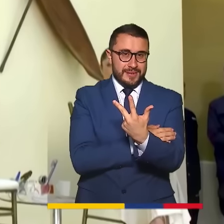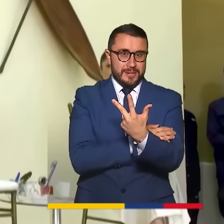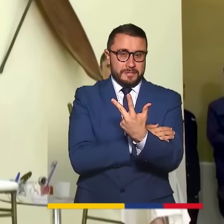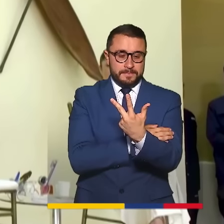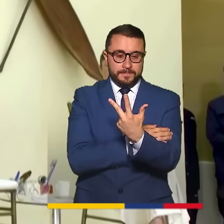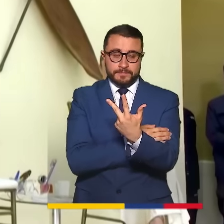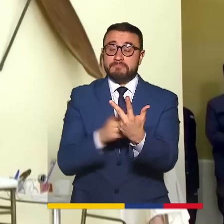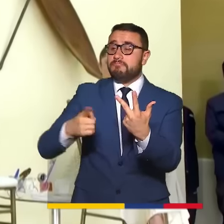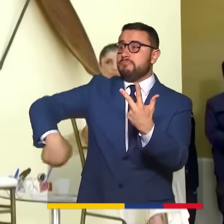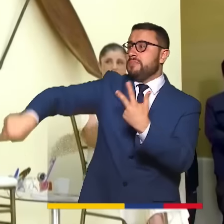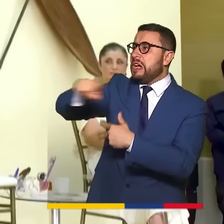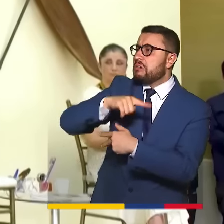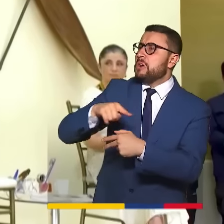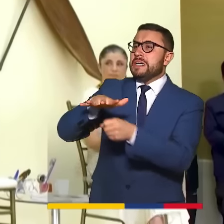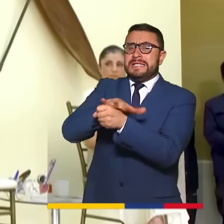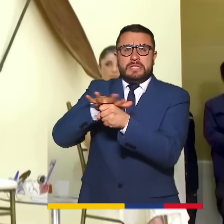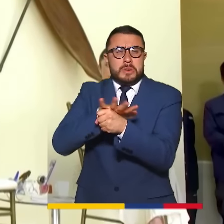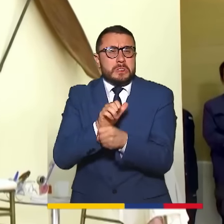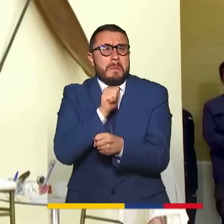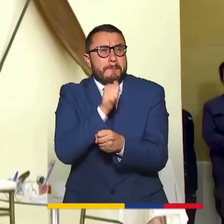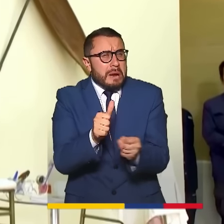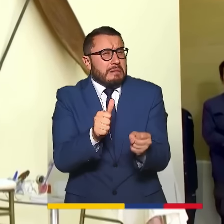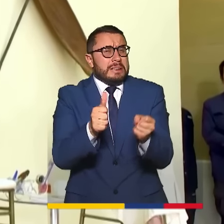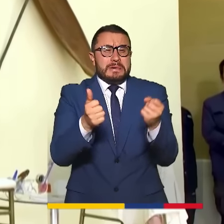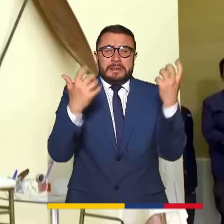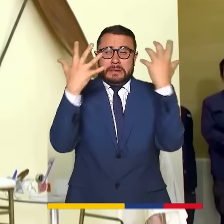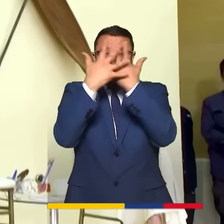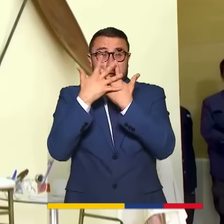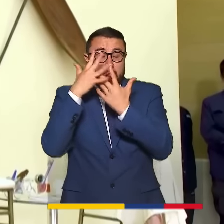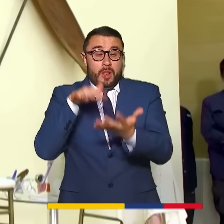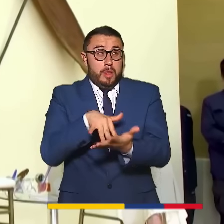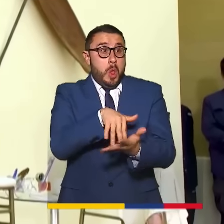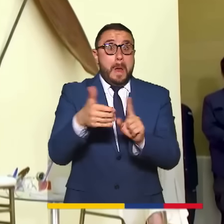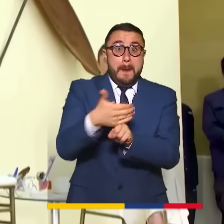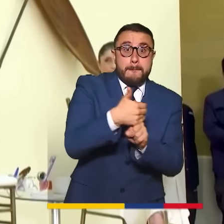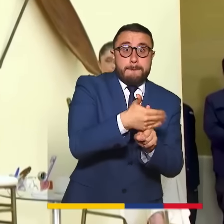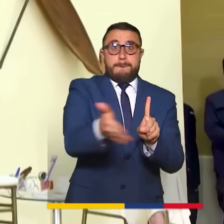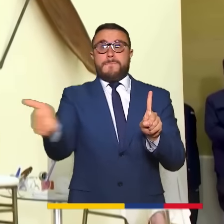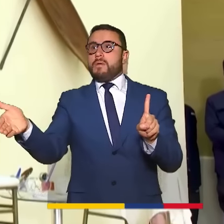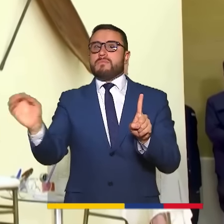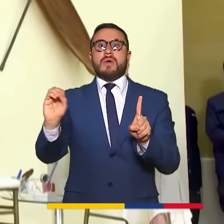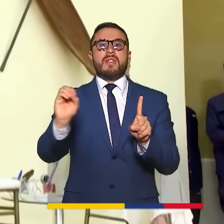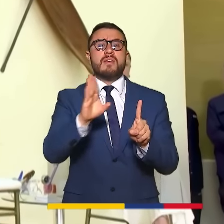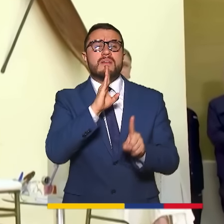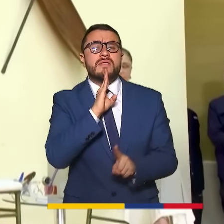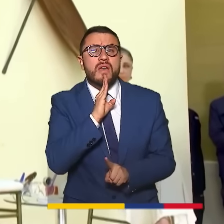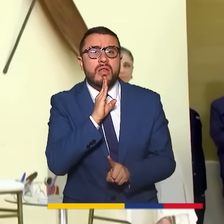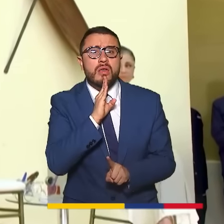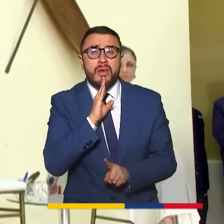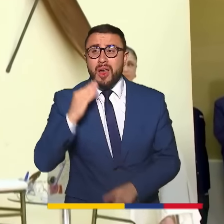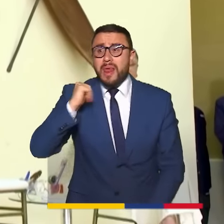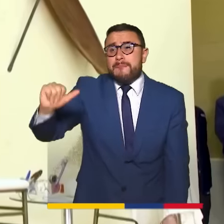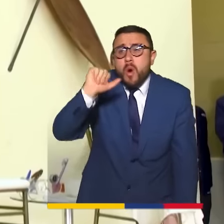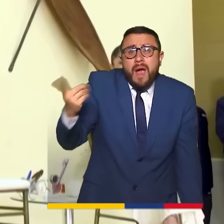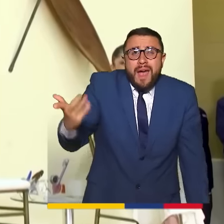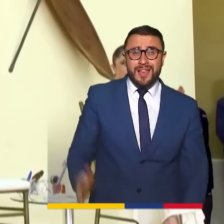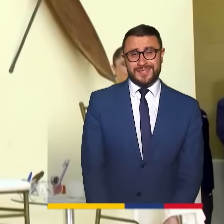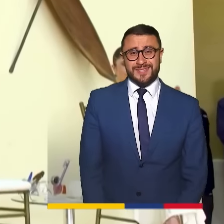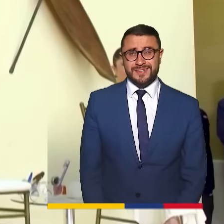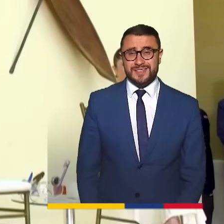desprotección permanente, si no son las mujeres? Las que tienen que tomar